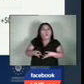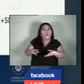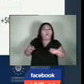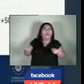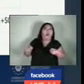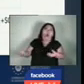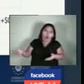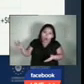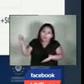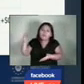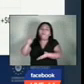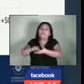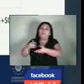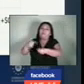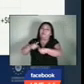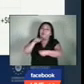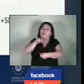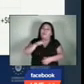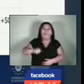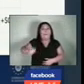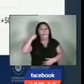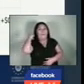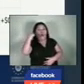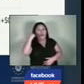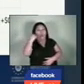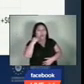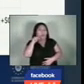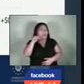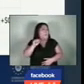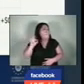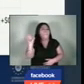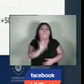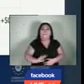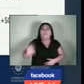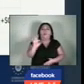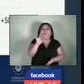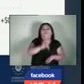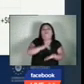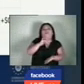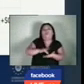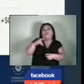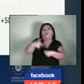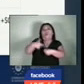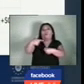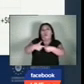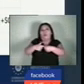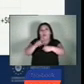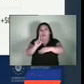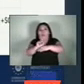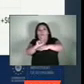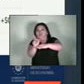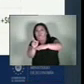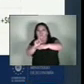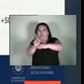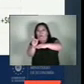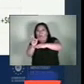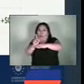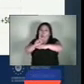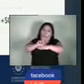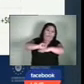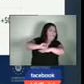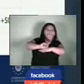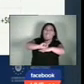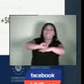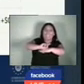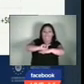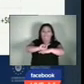ponerle de nuevo eso es otro factor importante para que usted pueda tener un mejor uso más eficiente del combustible en